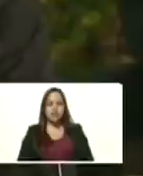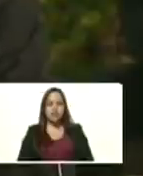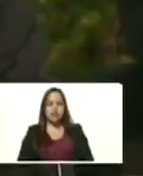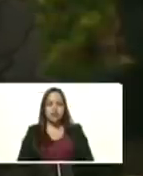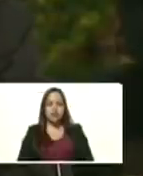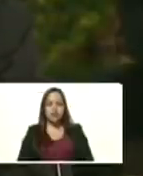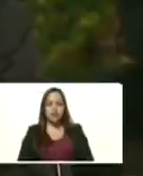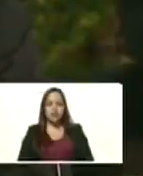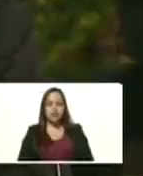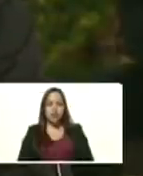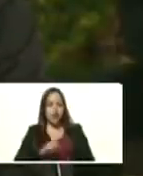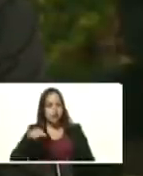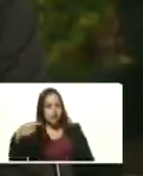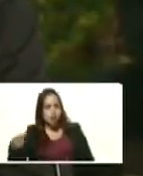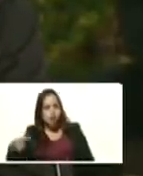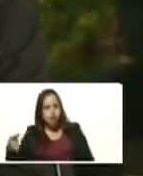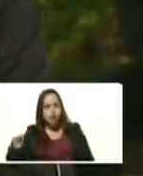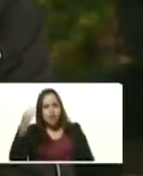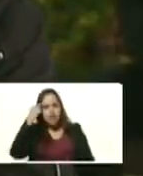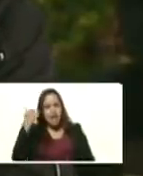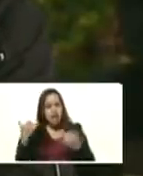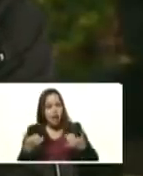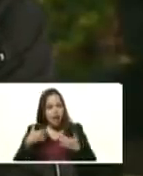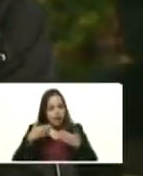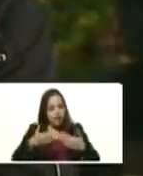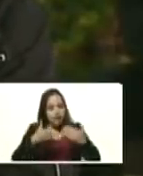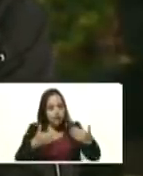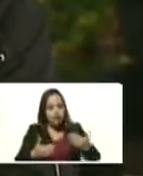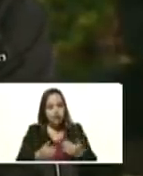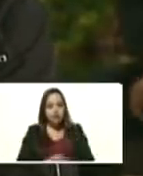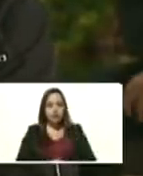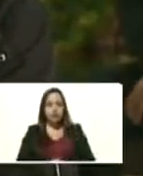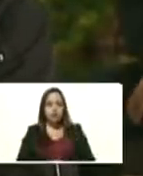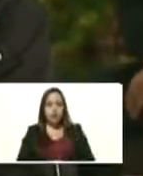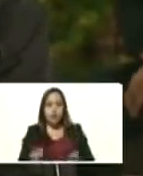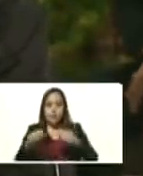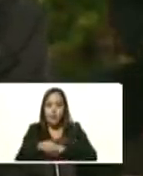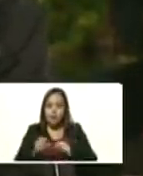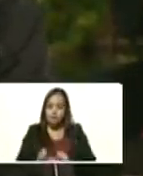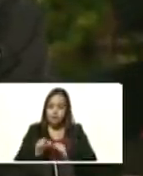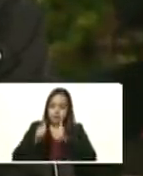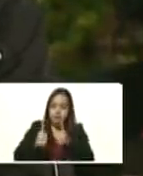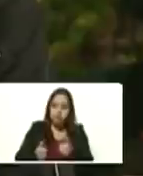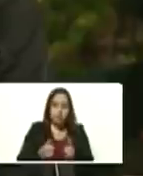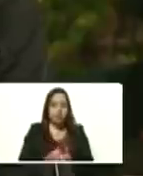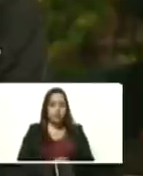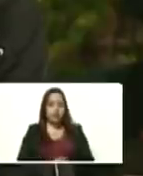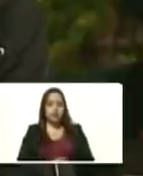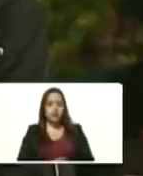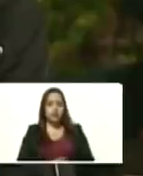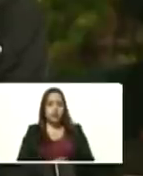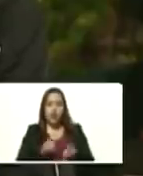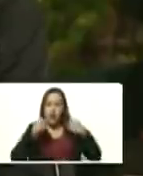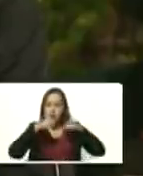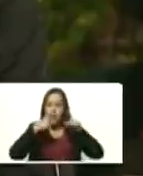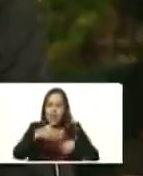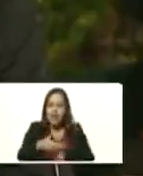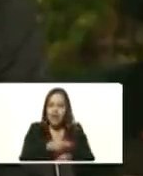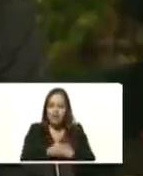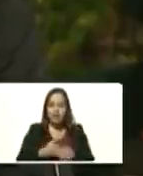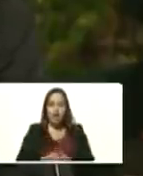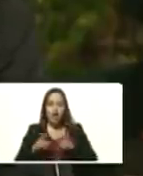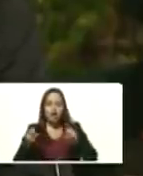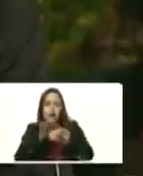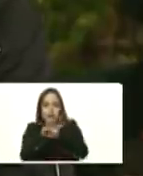en los próximos días ya esté en marcha y por otro lado ya iniciamos con pruebas piloto en el nuevo